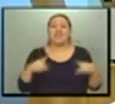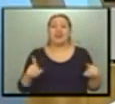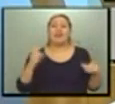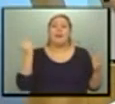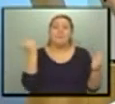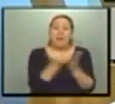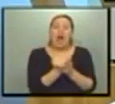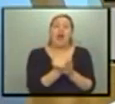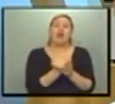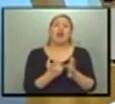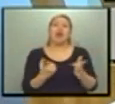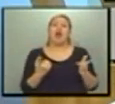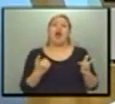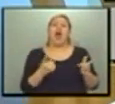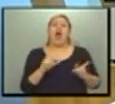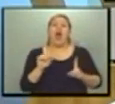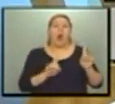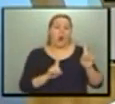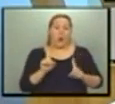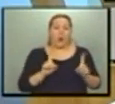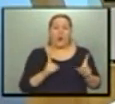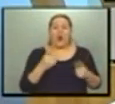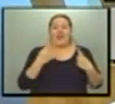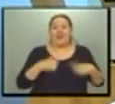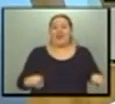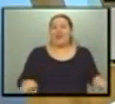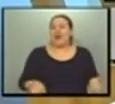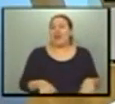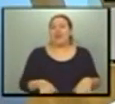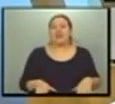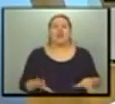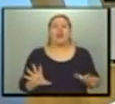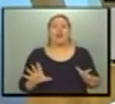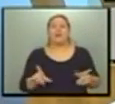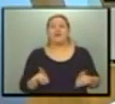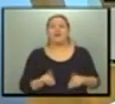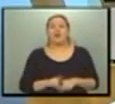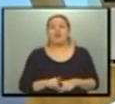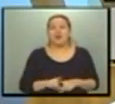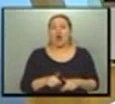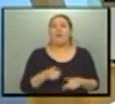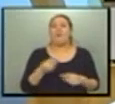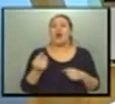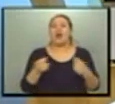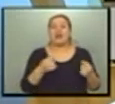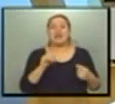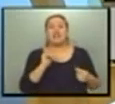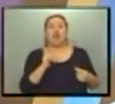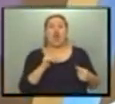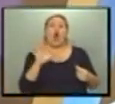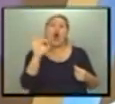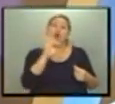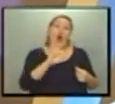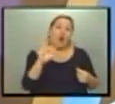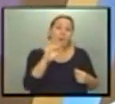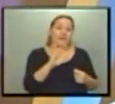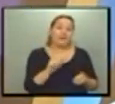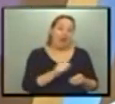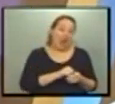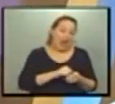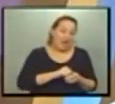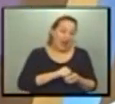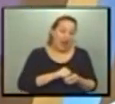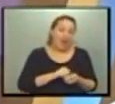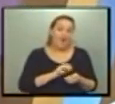vez alguna diferenciación que le pones de acuerdo justamente al local donde lo compras. Sí, o por ahí al lavado, la